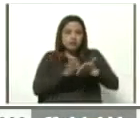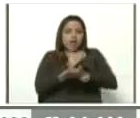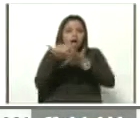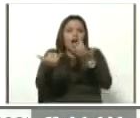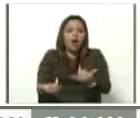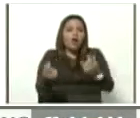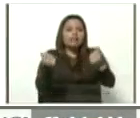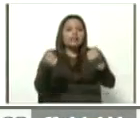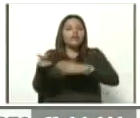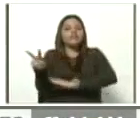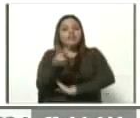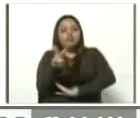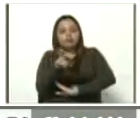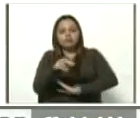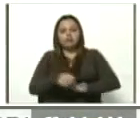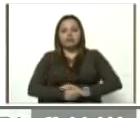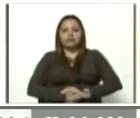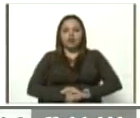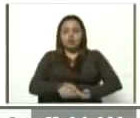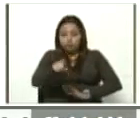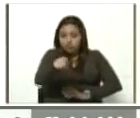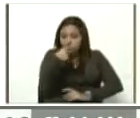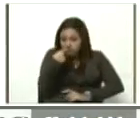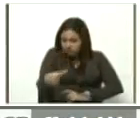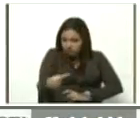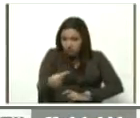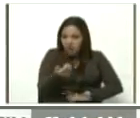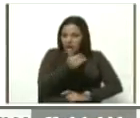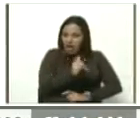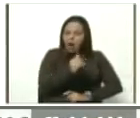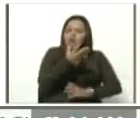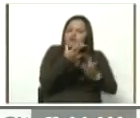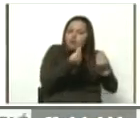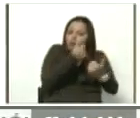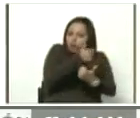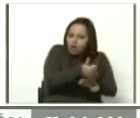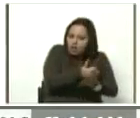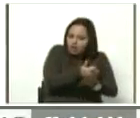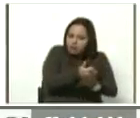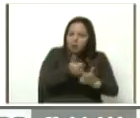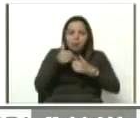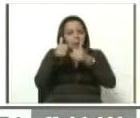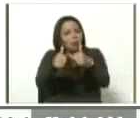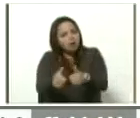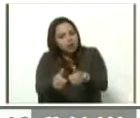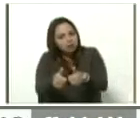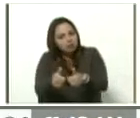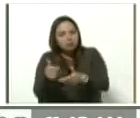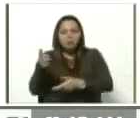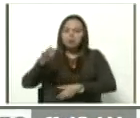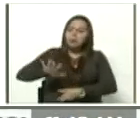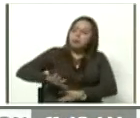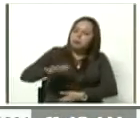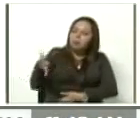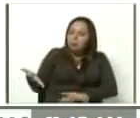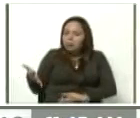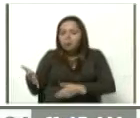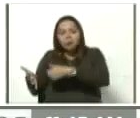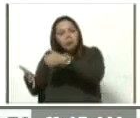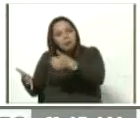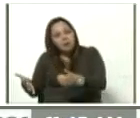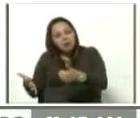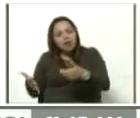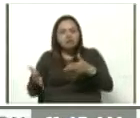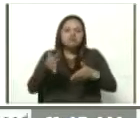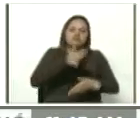situación económica de Venezuela? ¿Usted diría que es muy buena, buena, regular a buena, regular